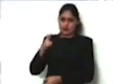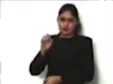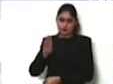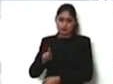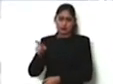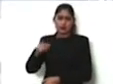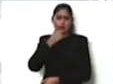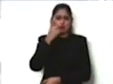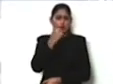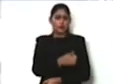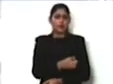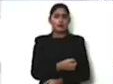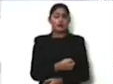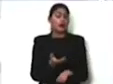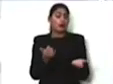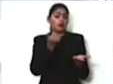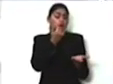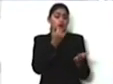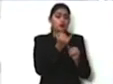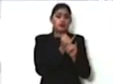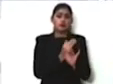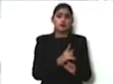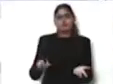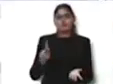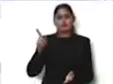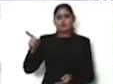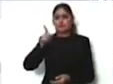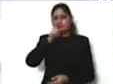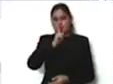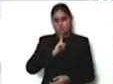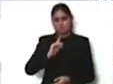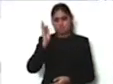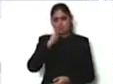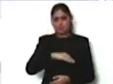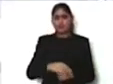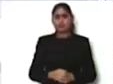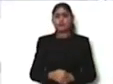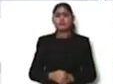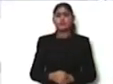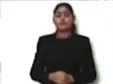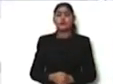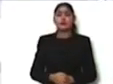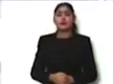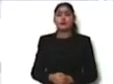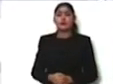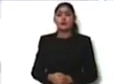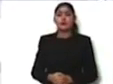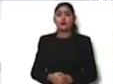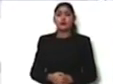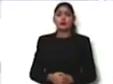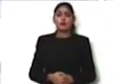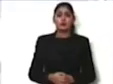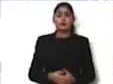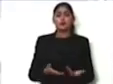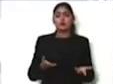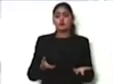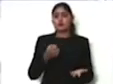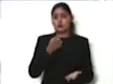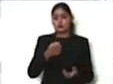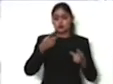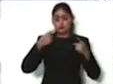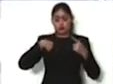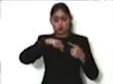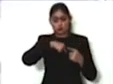que era inexistente la información el inai en estos casos siempre tiene que buscar que la